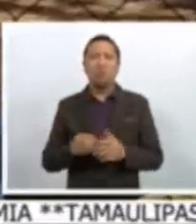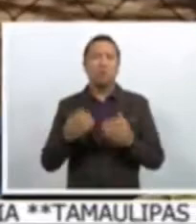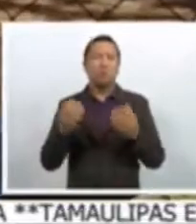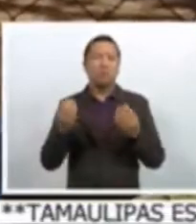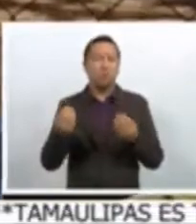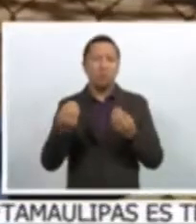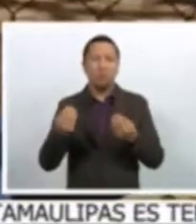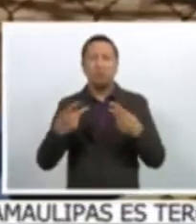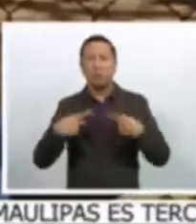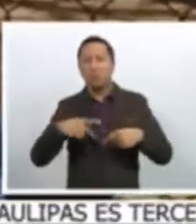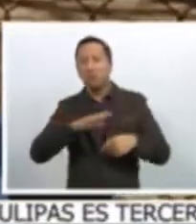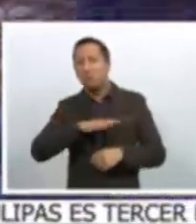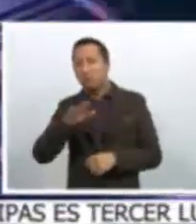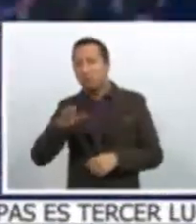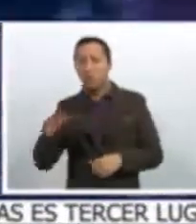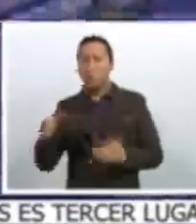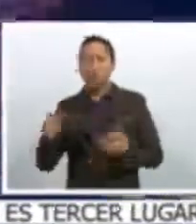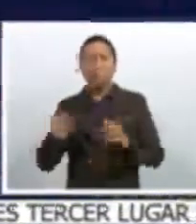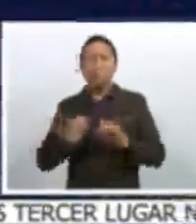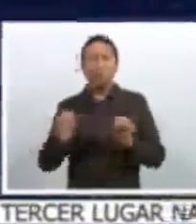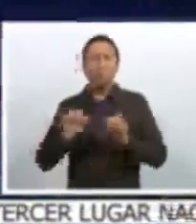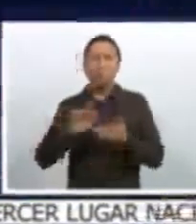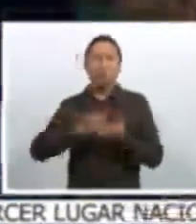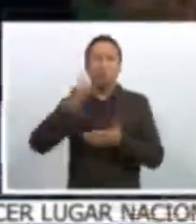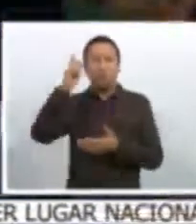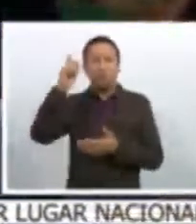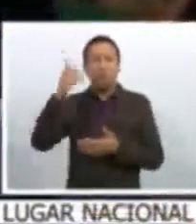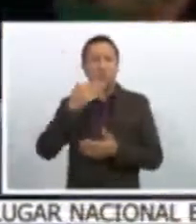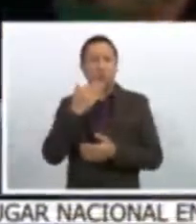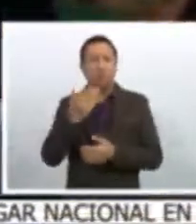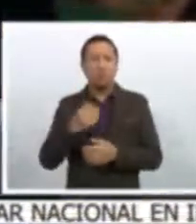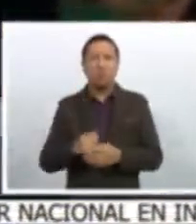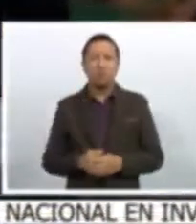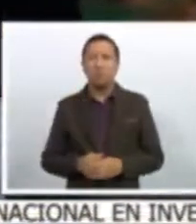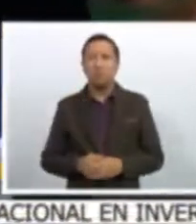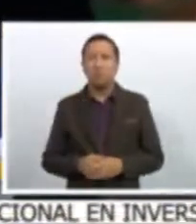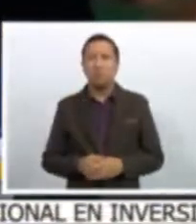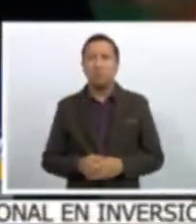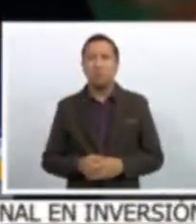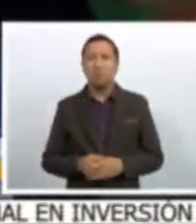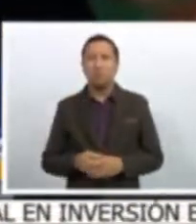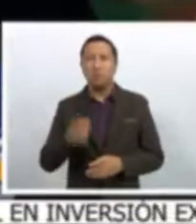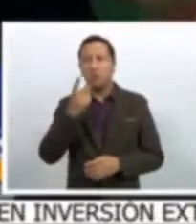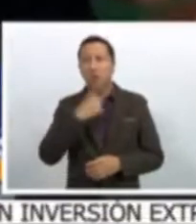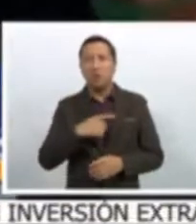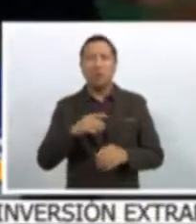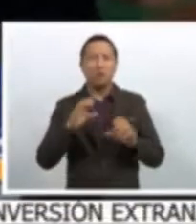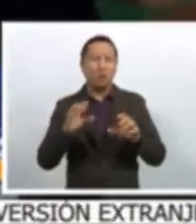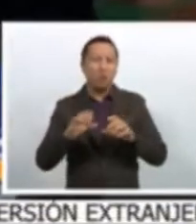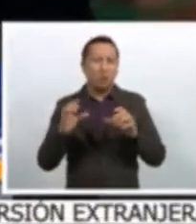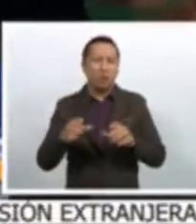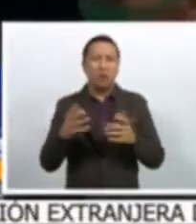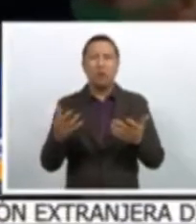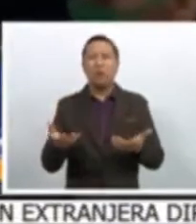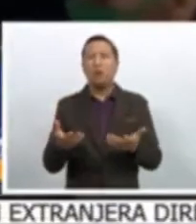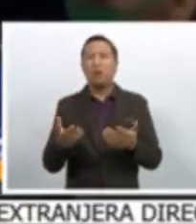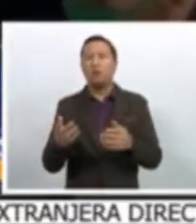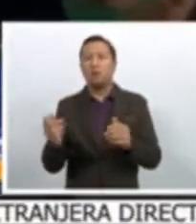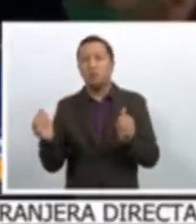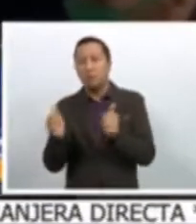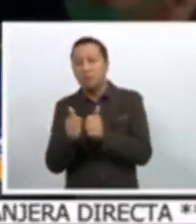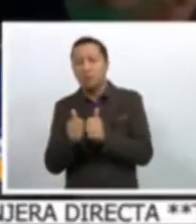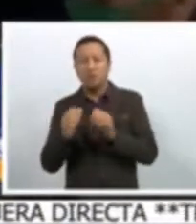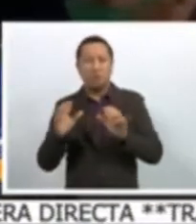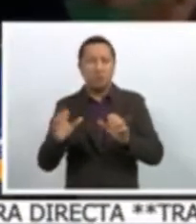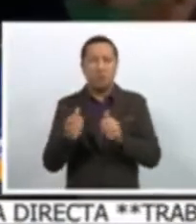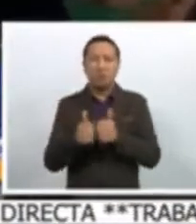acá. Y gracias a Dios, ¿no? Ah, nos dicen que tengan un poco de cuidado, que no nos acerquen unos a otros. Que tengan